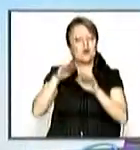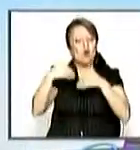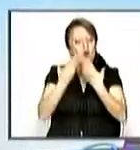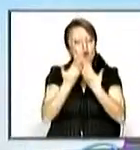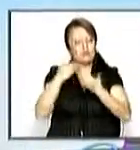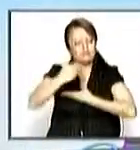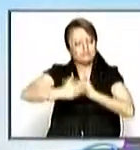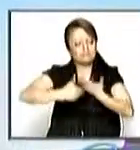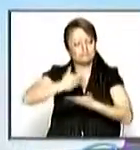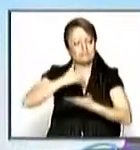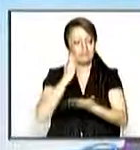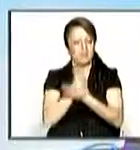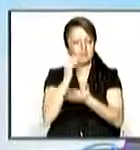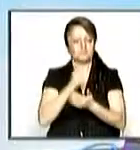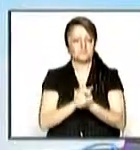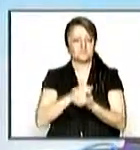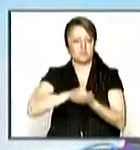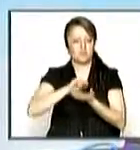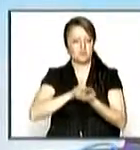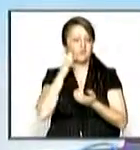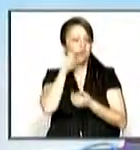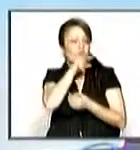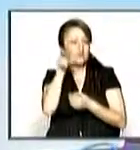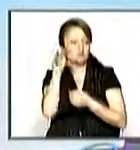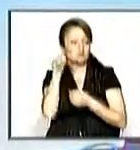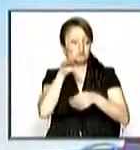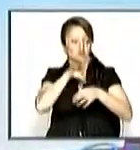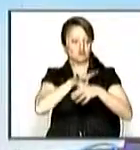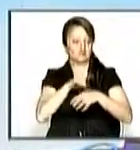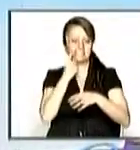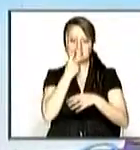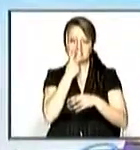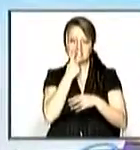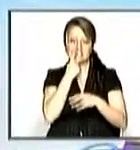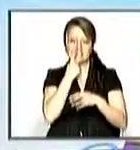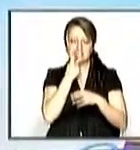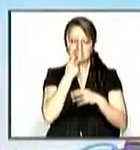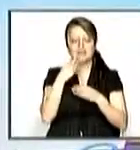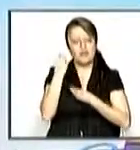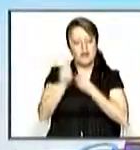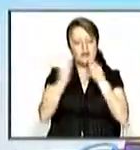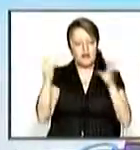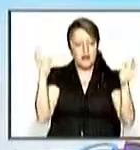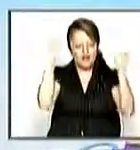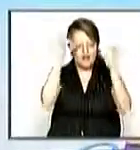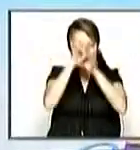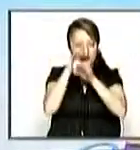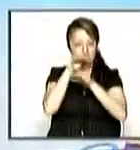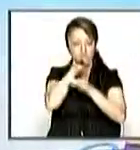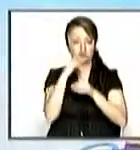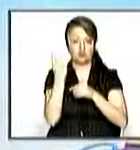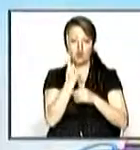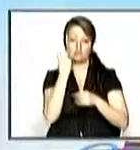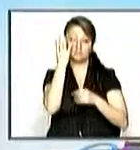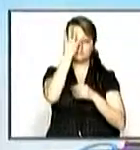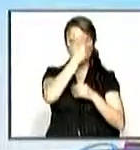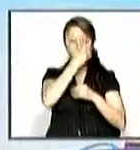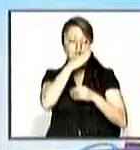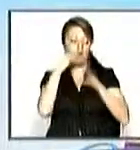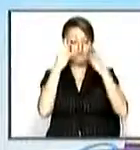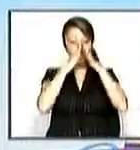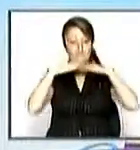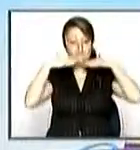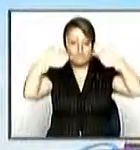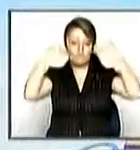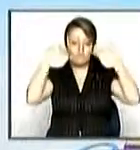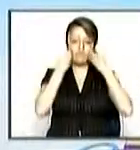porque uno ve que muchos colegas odontólogos están enfocando la odontología únicamente a lo estético. Y sí, el